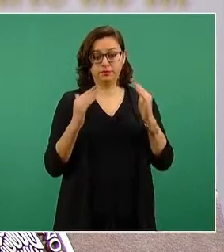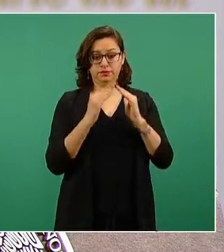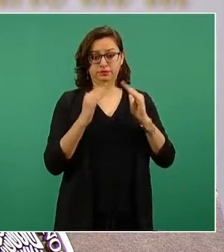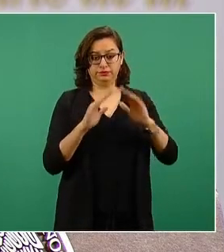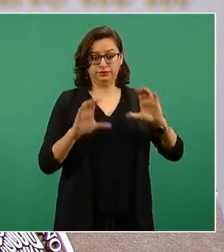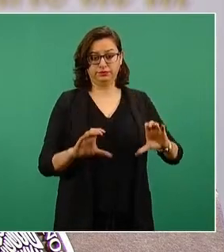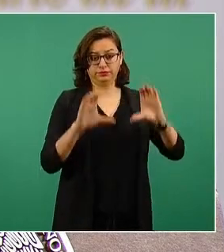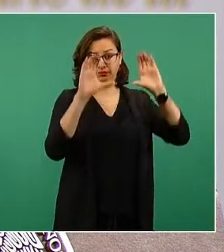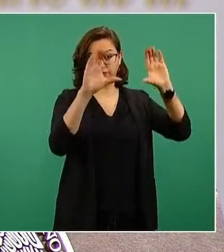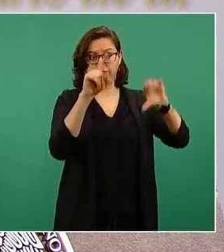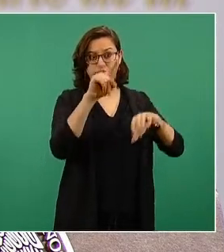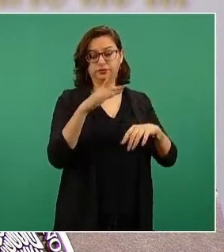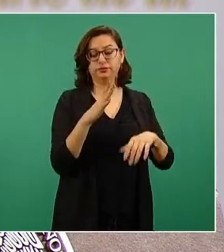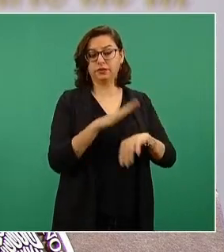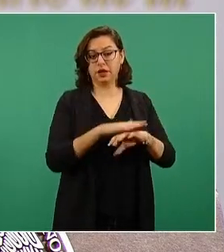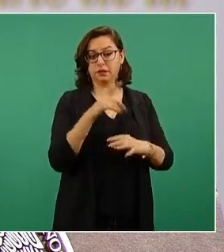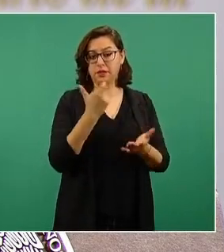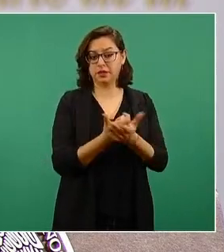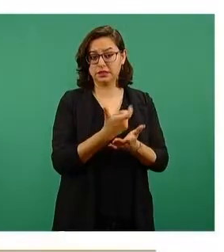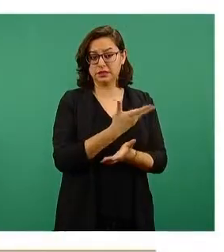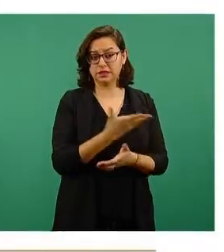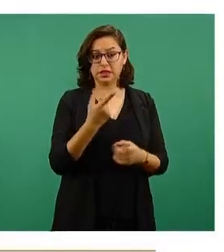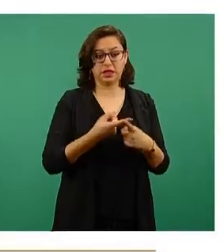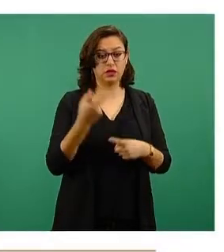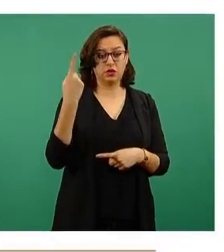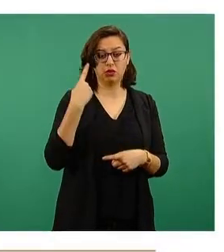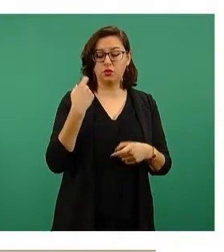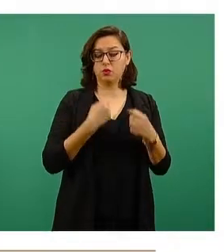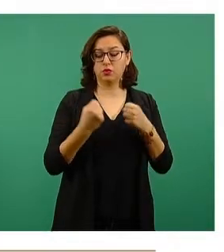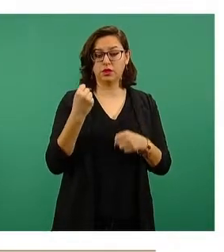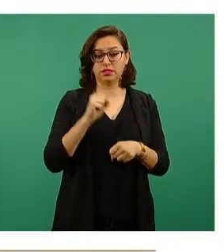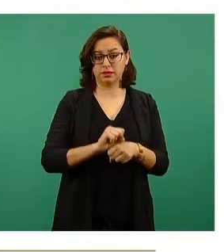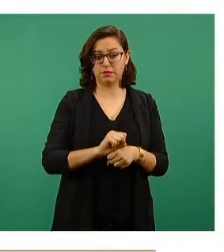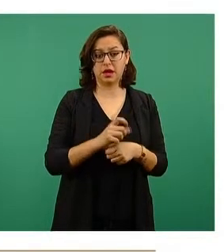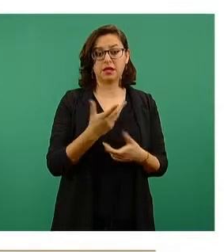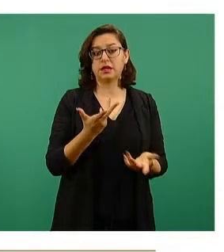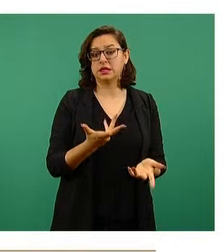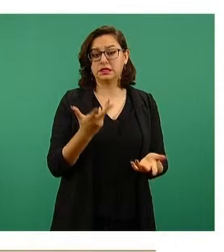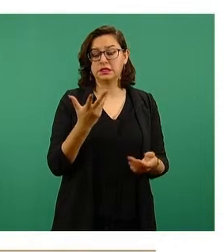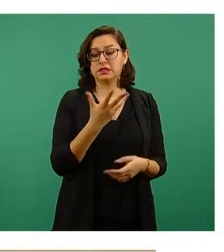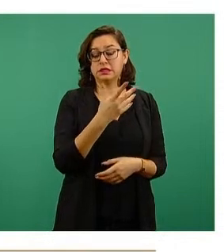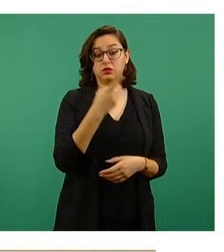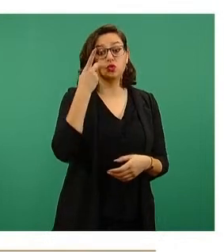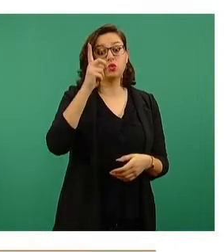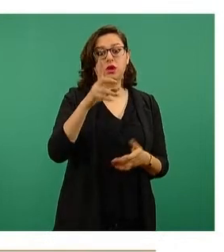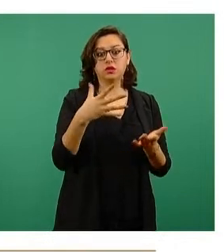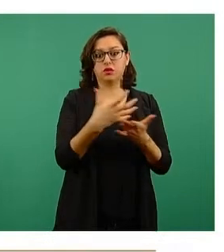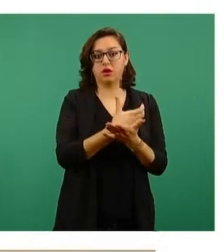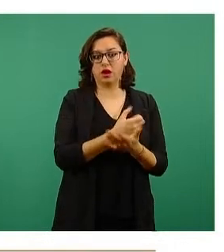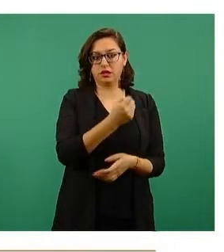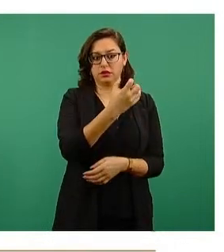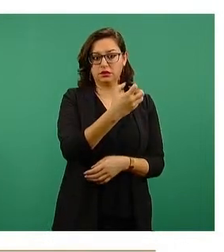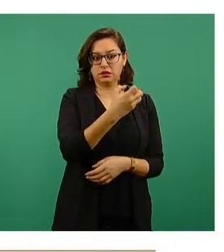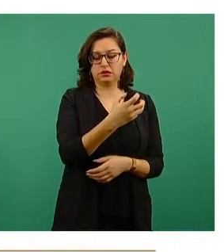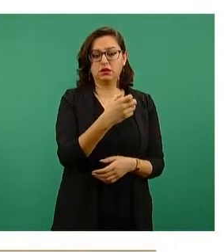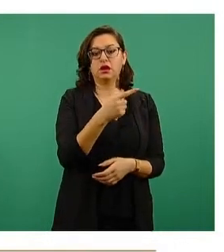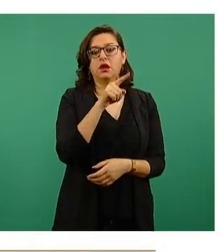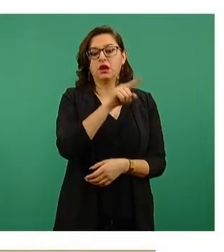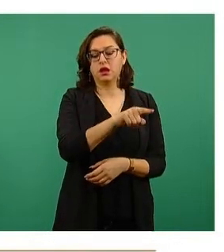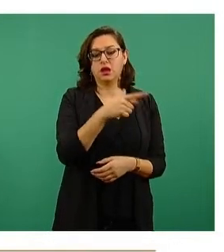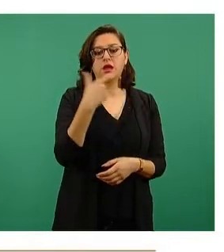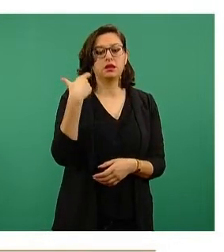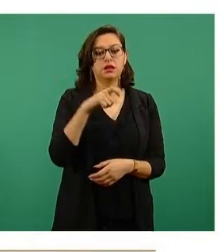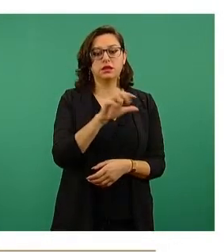indicador de ganancia más alto, al igual que la semana previa, con 5 pesos con 38 centavos en gas Tomsa, en Puerto